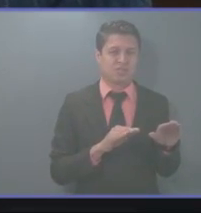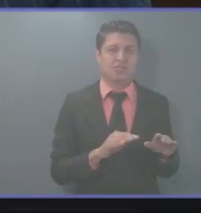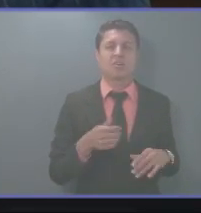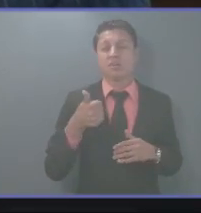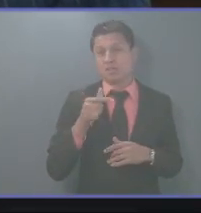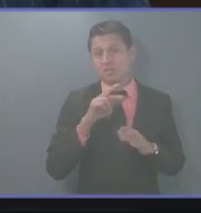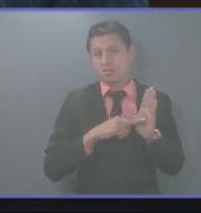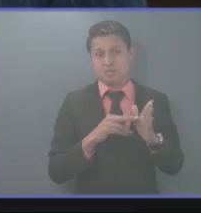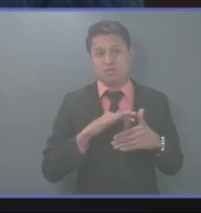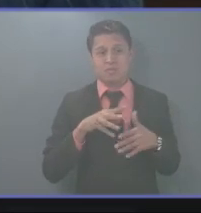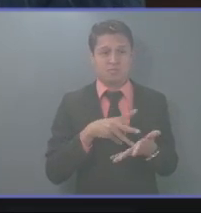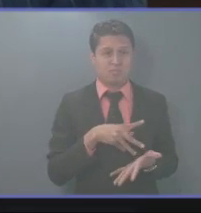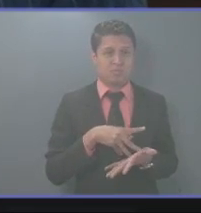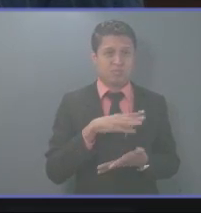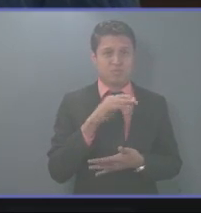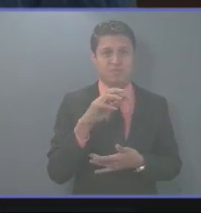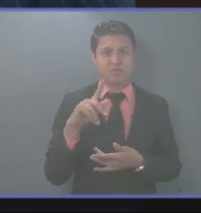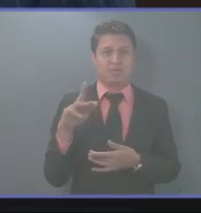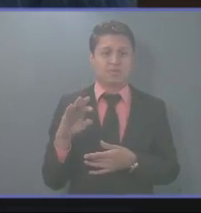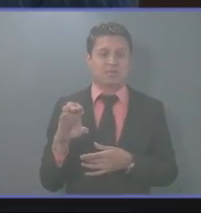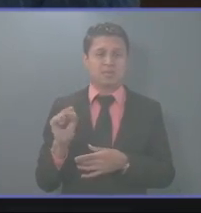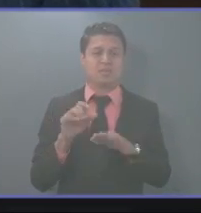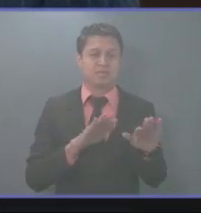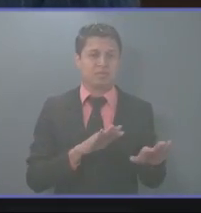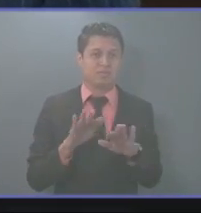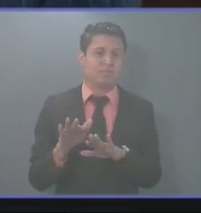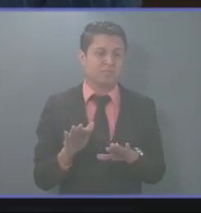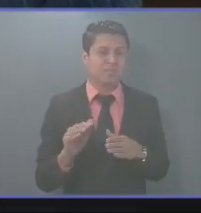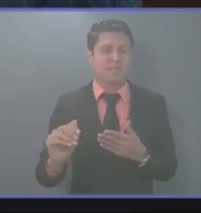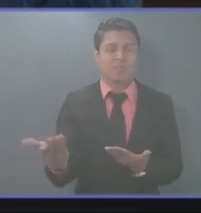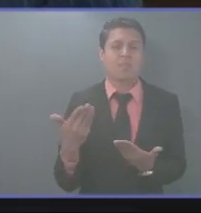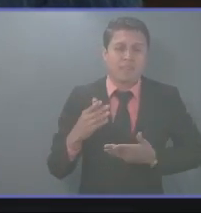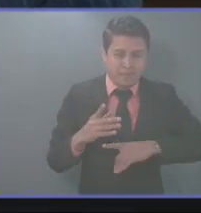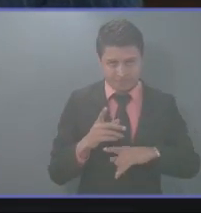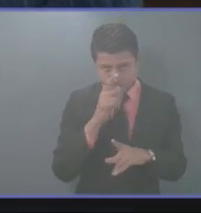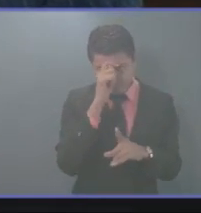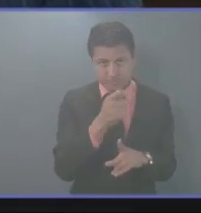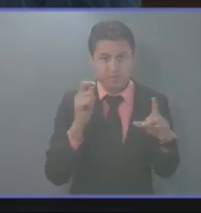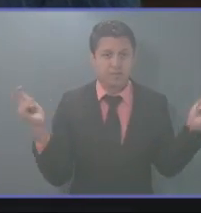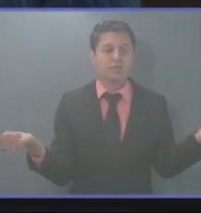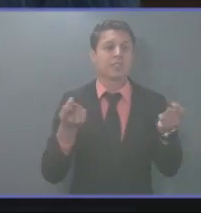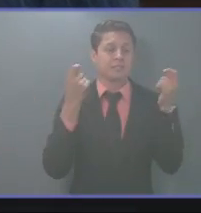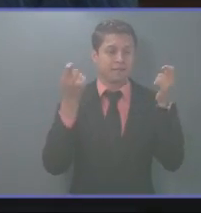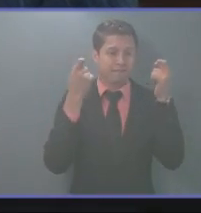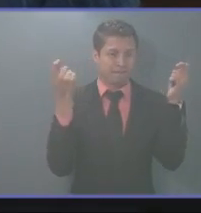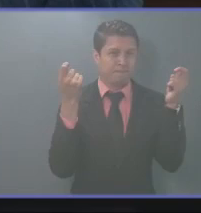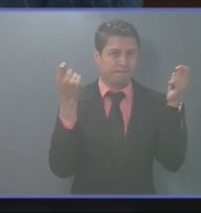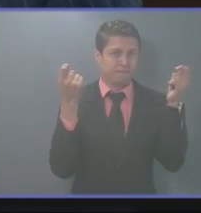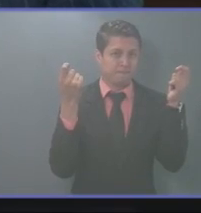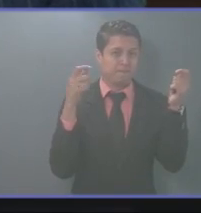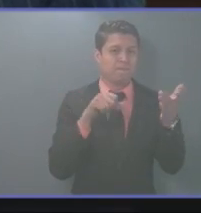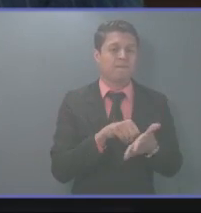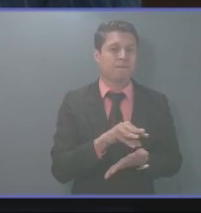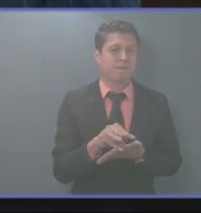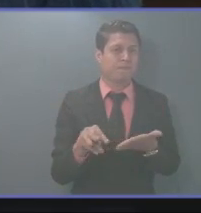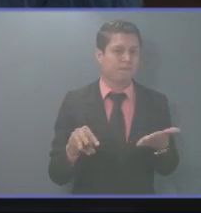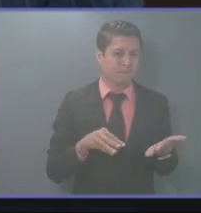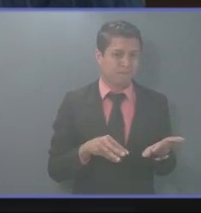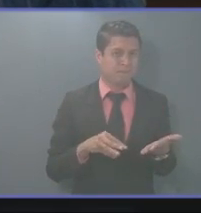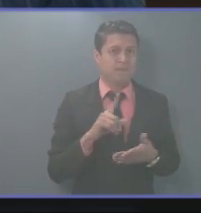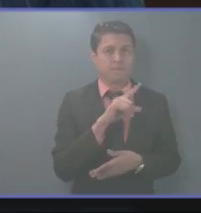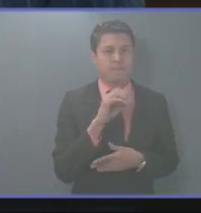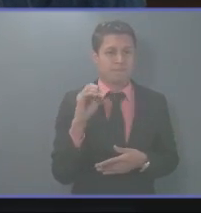en nombre del pueblo Concepción Batres por haberle dado este honor de celebrar en dicho municipio